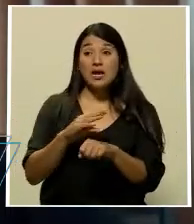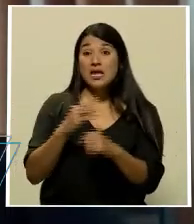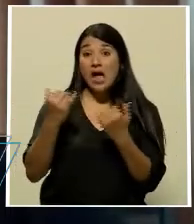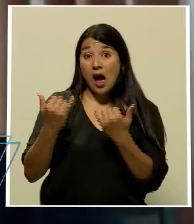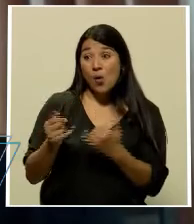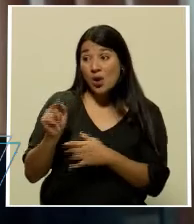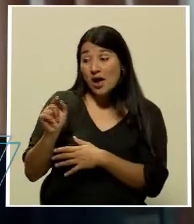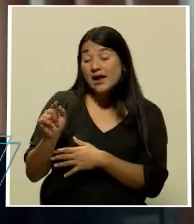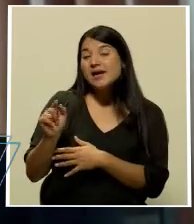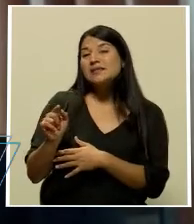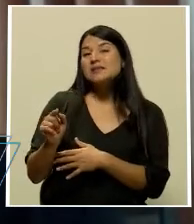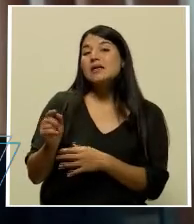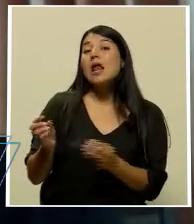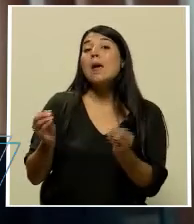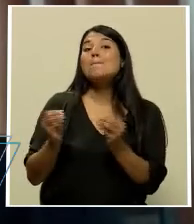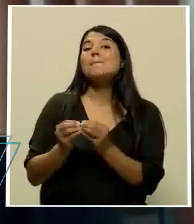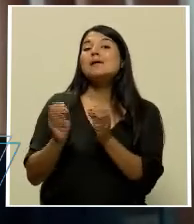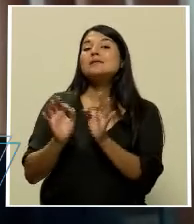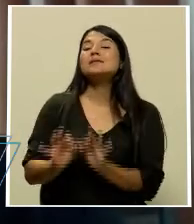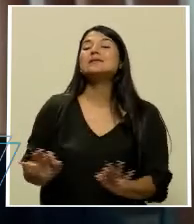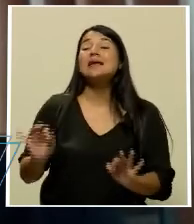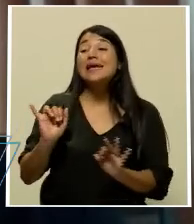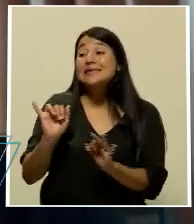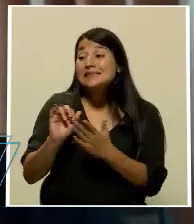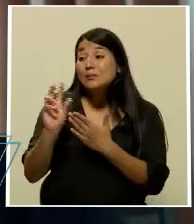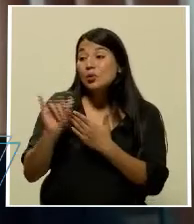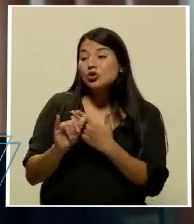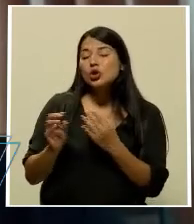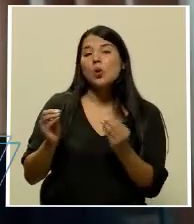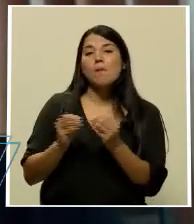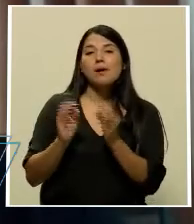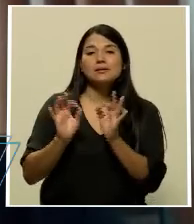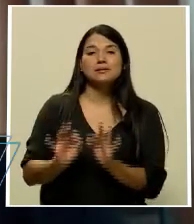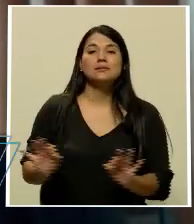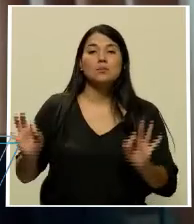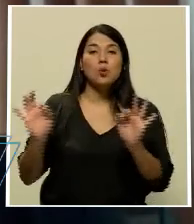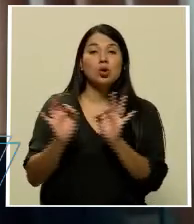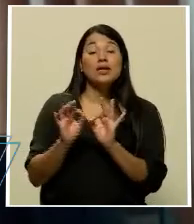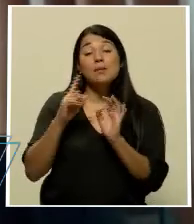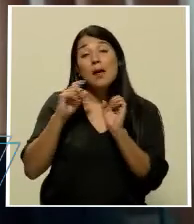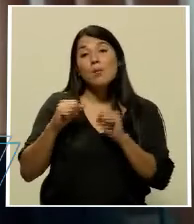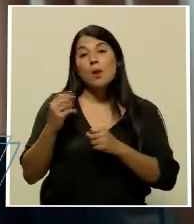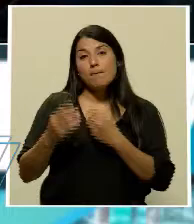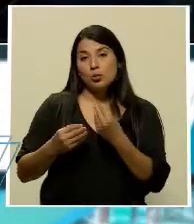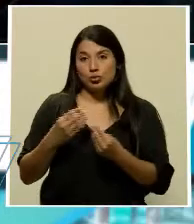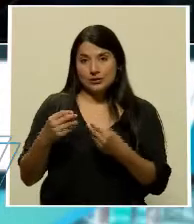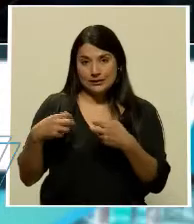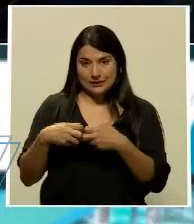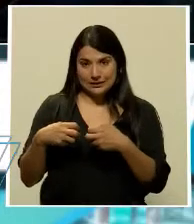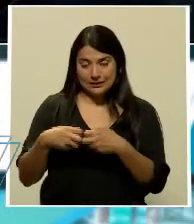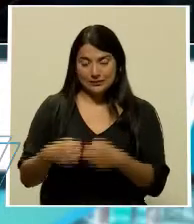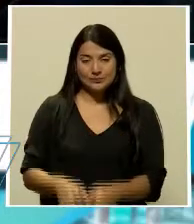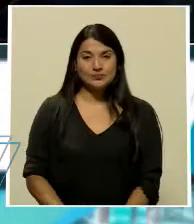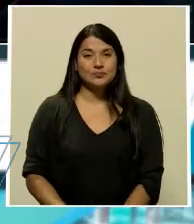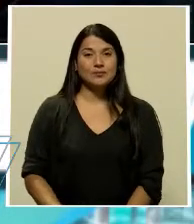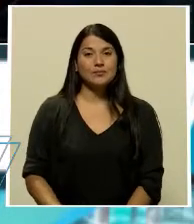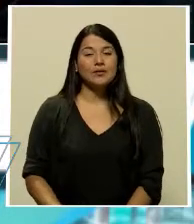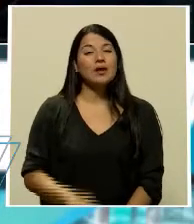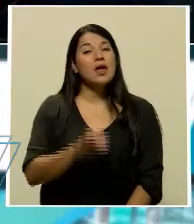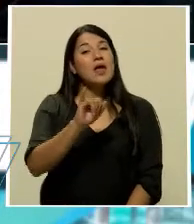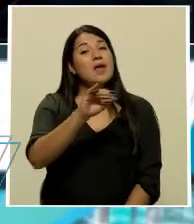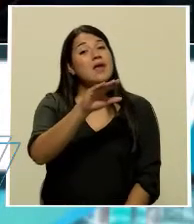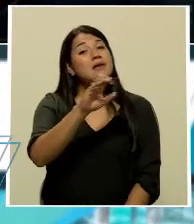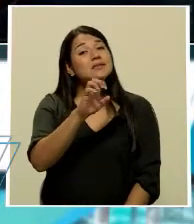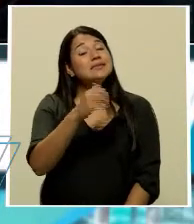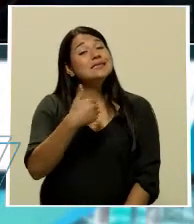las plantas quizás de las más importantes que contribuye en el parque de generación del instituto. El ICE